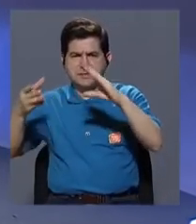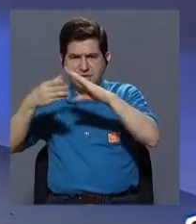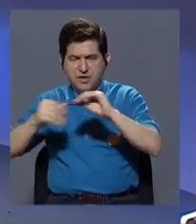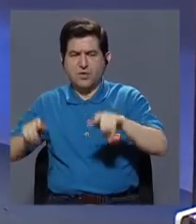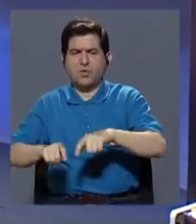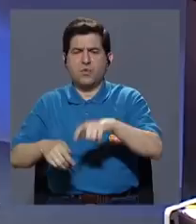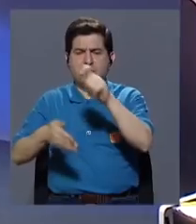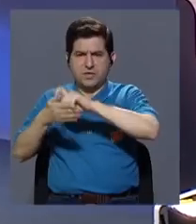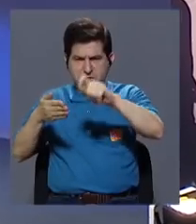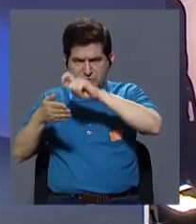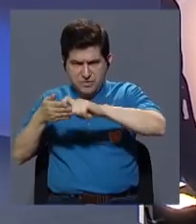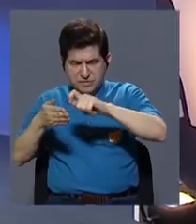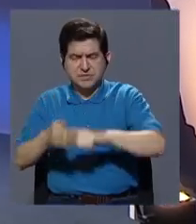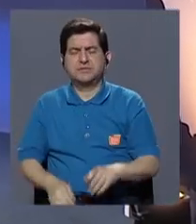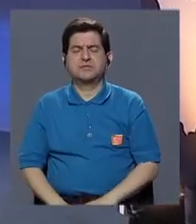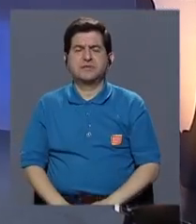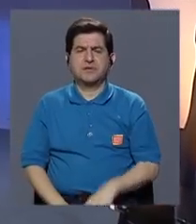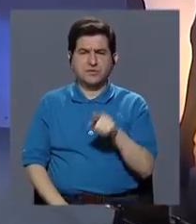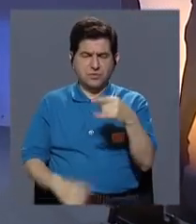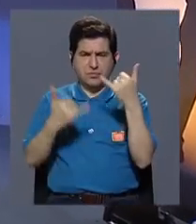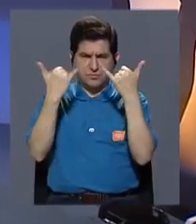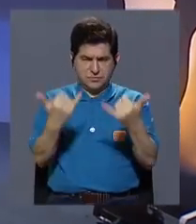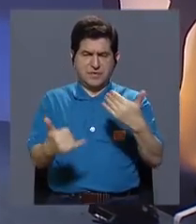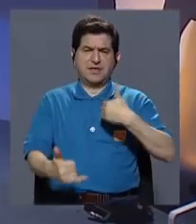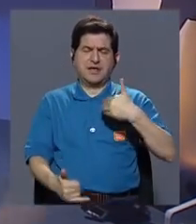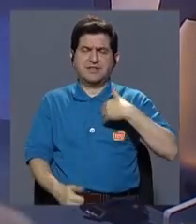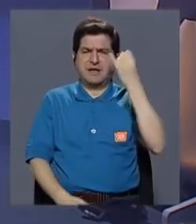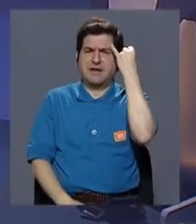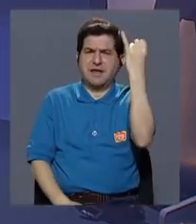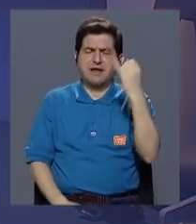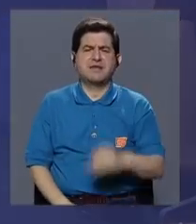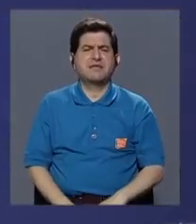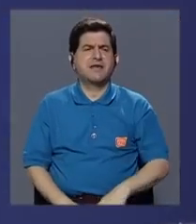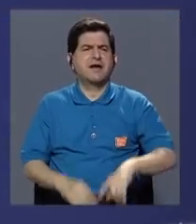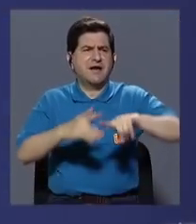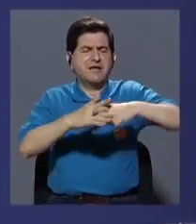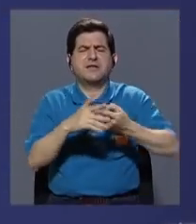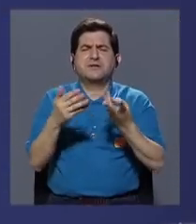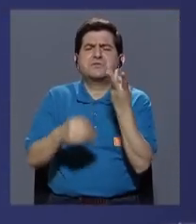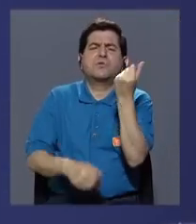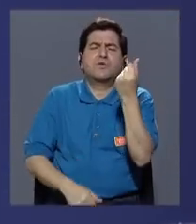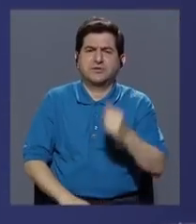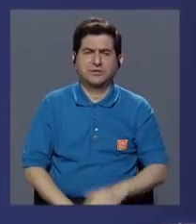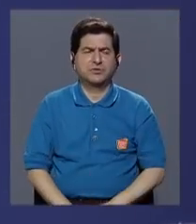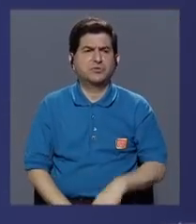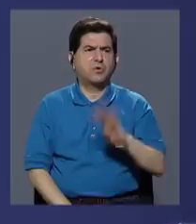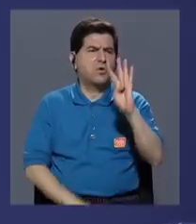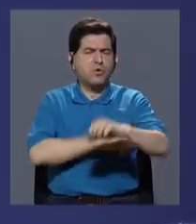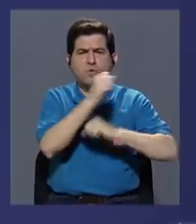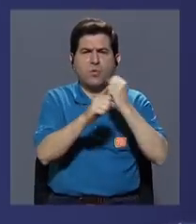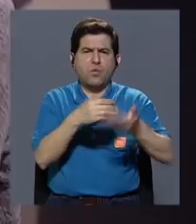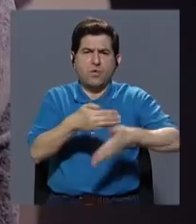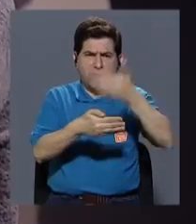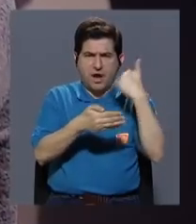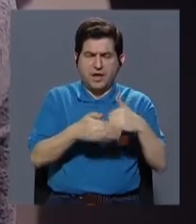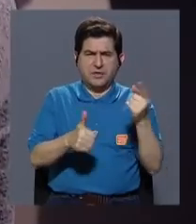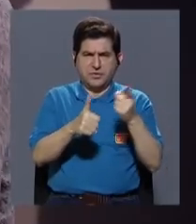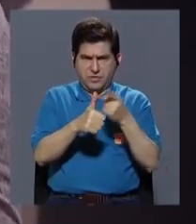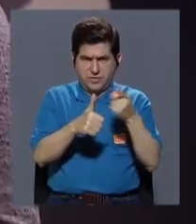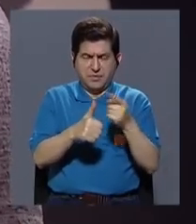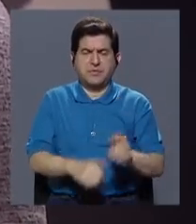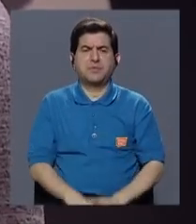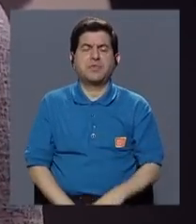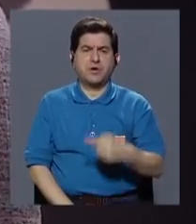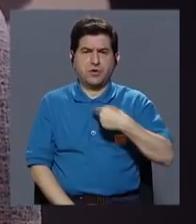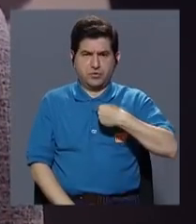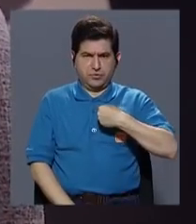elementos de la literatura lo tenías ya como pensado hace cuánto nació esa idea hace continuación hace unos cuatro años más o menos con la primera